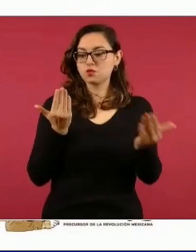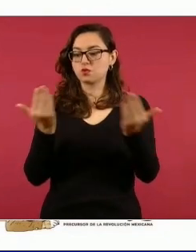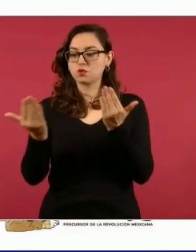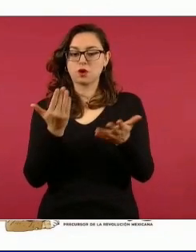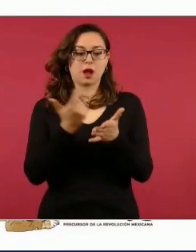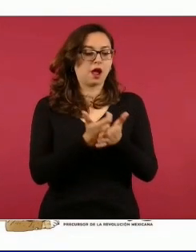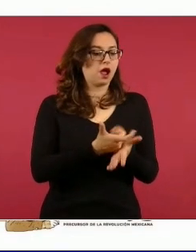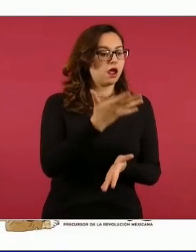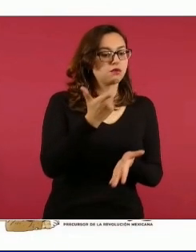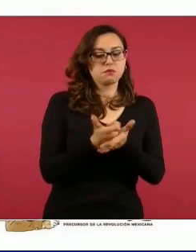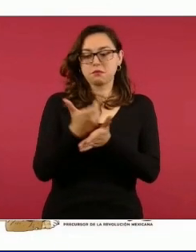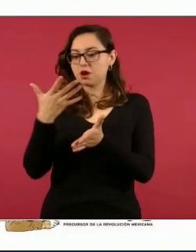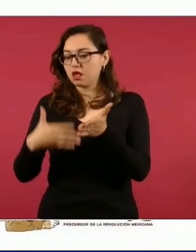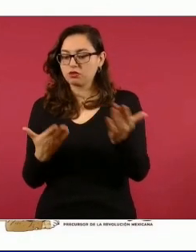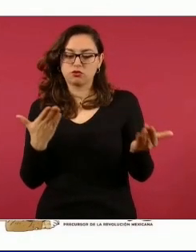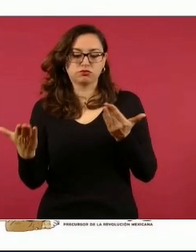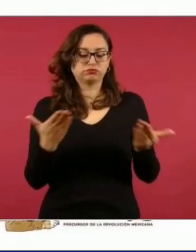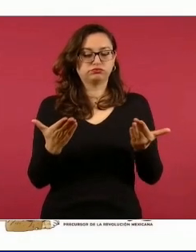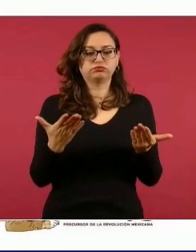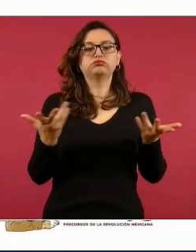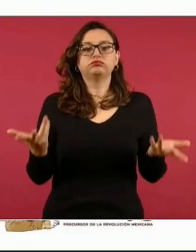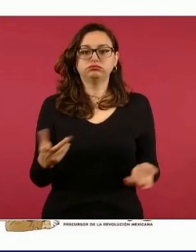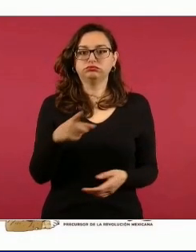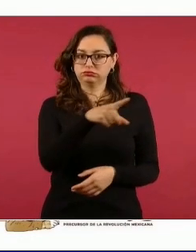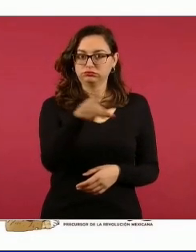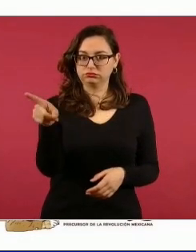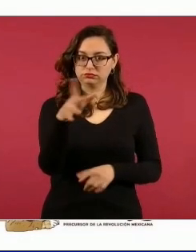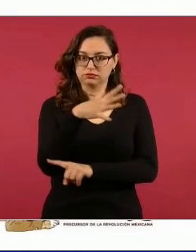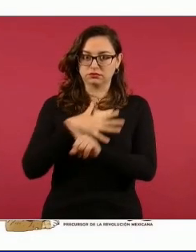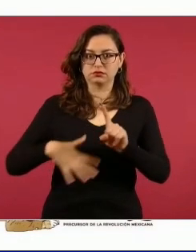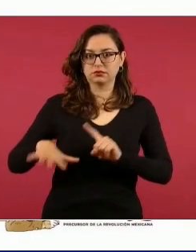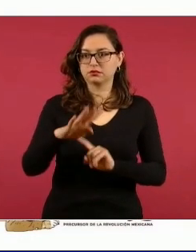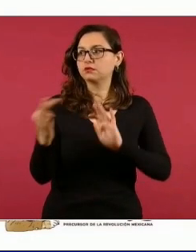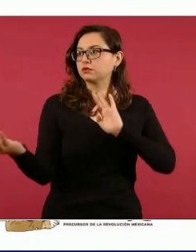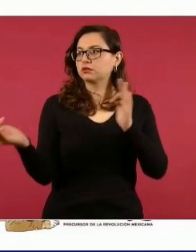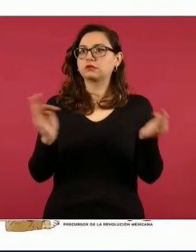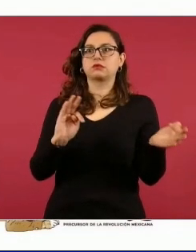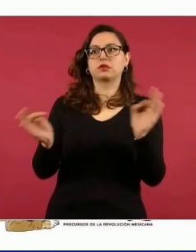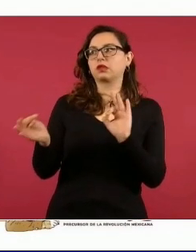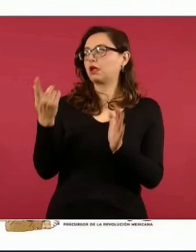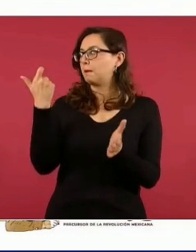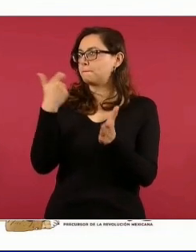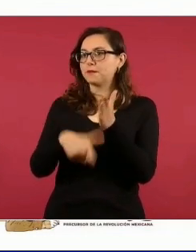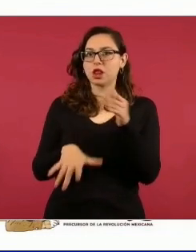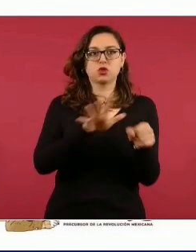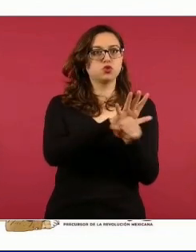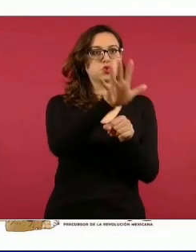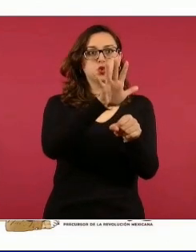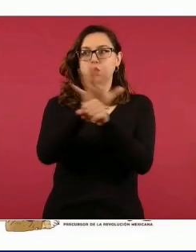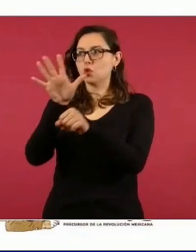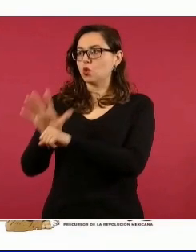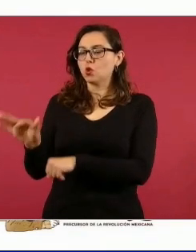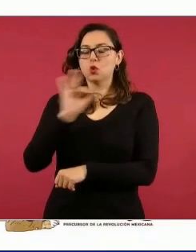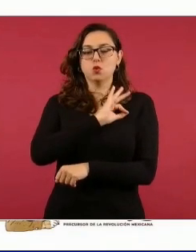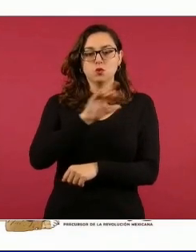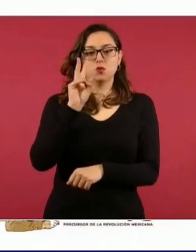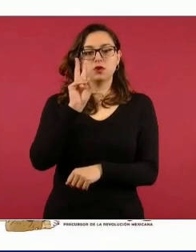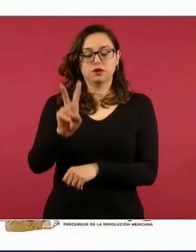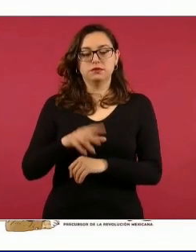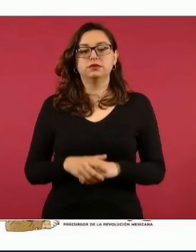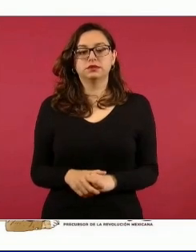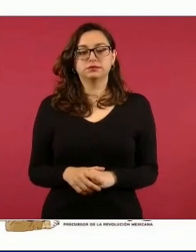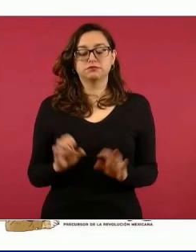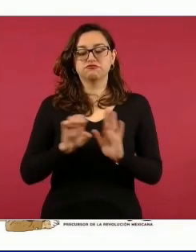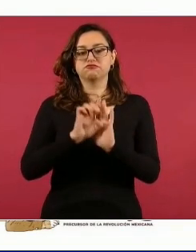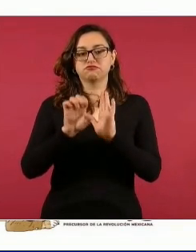alto, y podemos ver quién nos conviene como proveedor en donde nosotros vivimos, donde nosotros cargamos el combustible. La más barata para